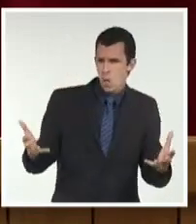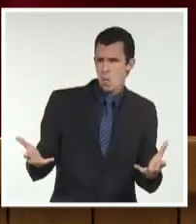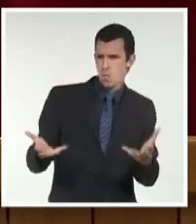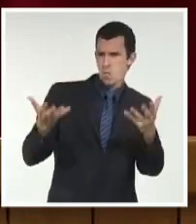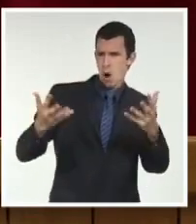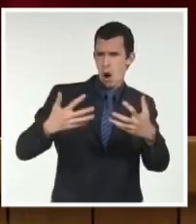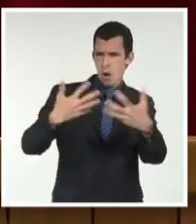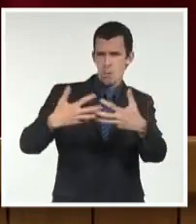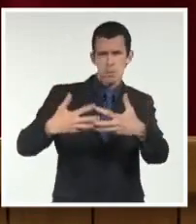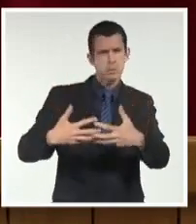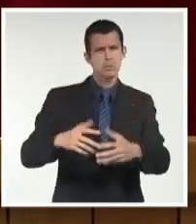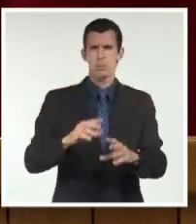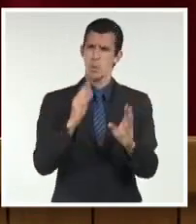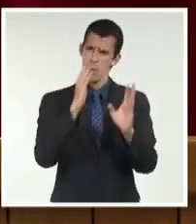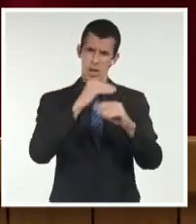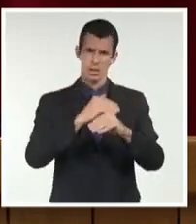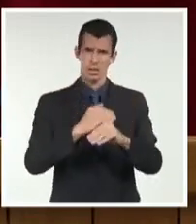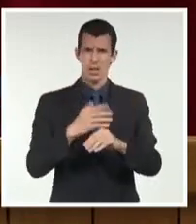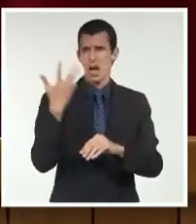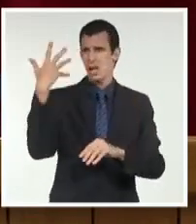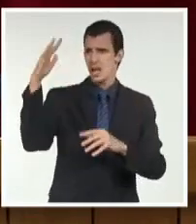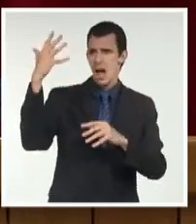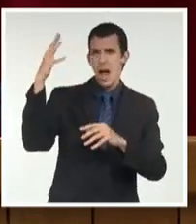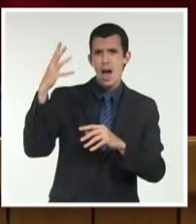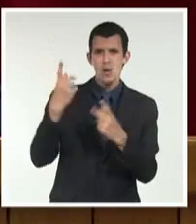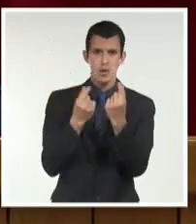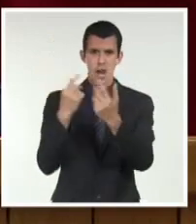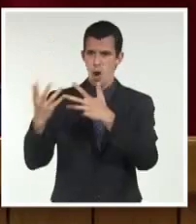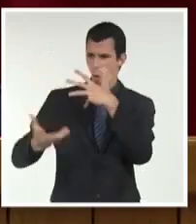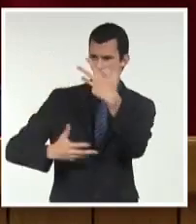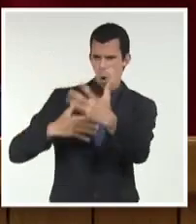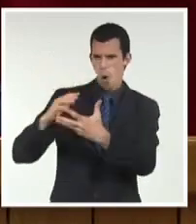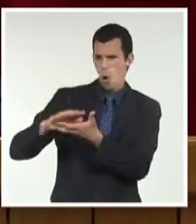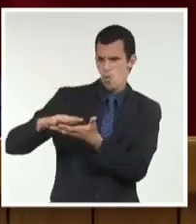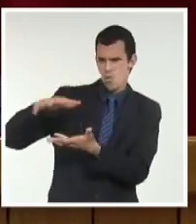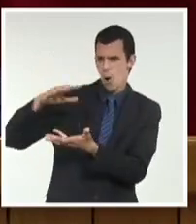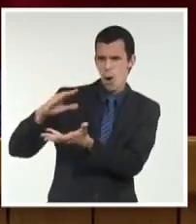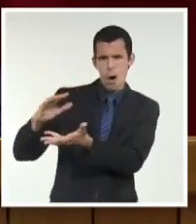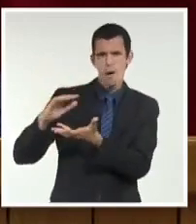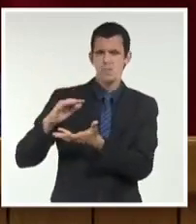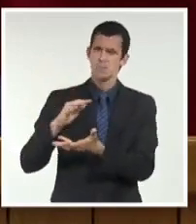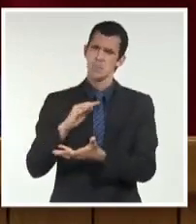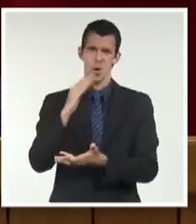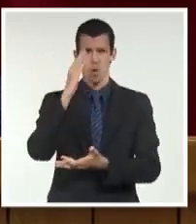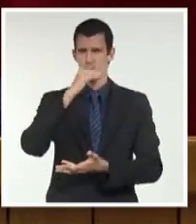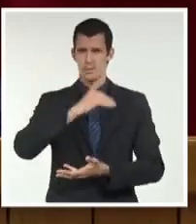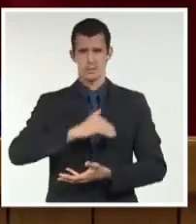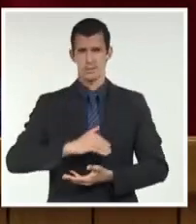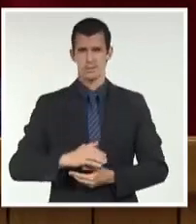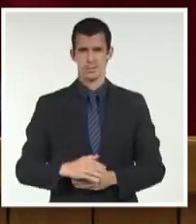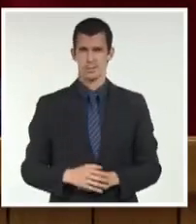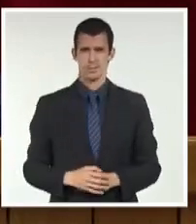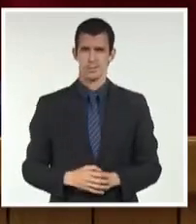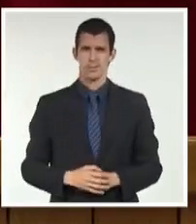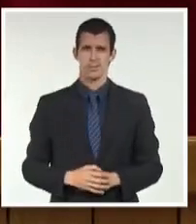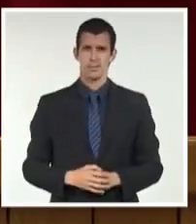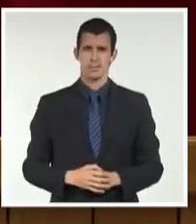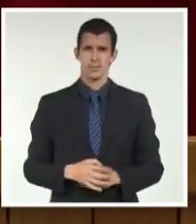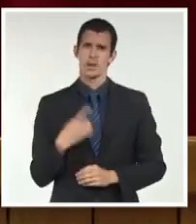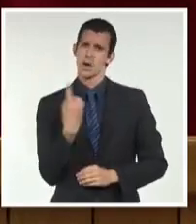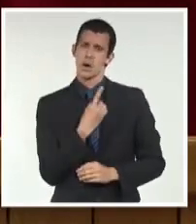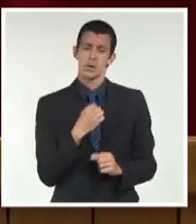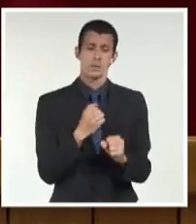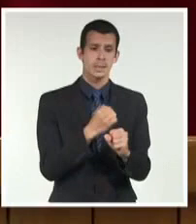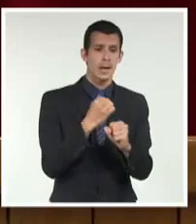ni en el turismo. Con los bajos niveles de divisa de los que hemos podido disponer, se realiza un permanente esfuerzo